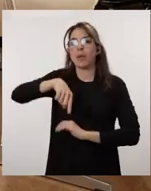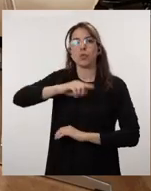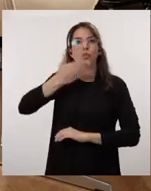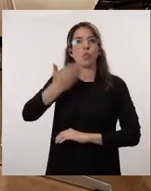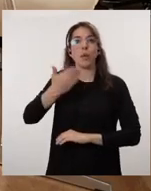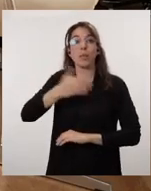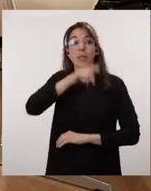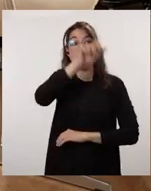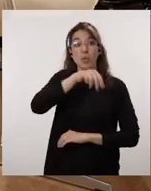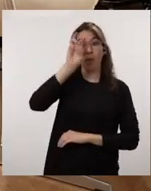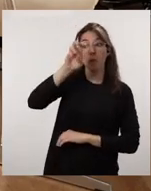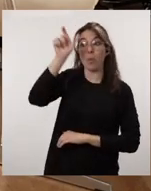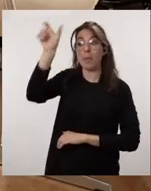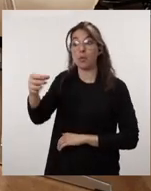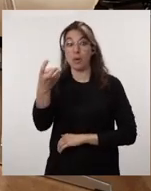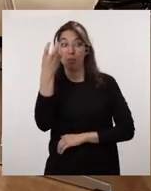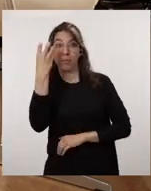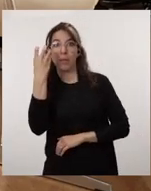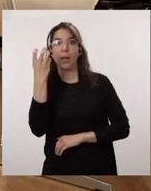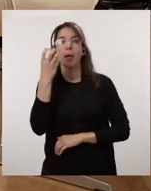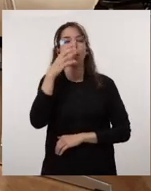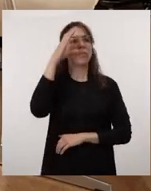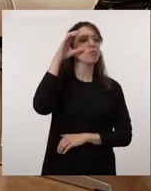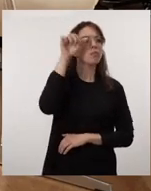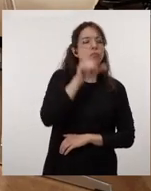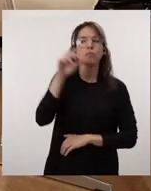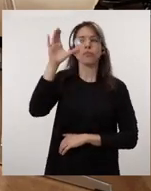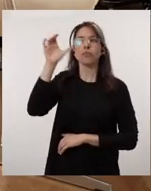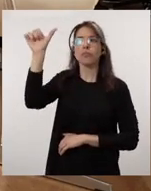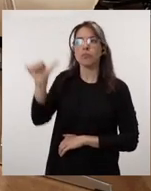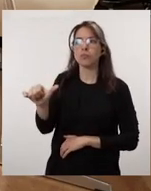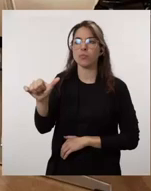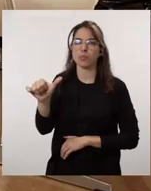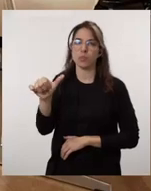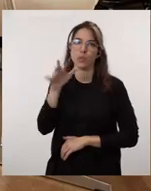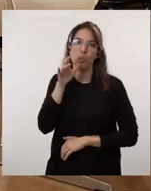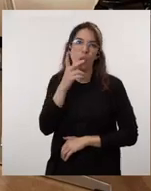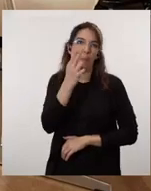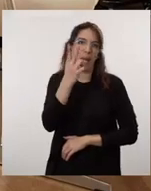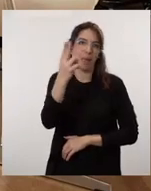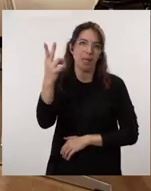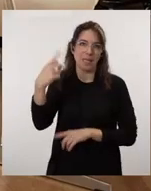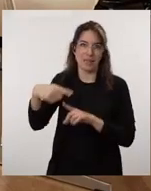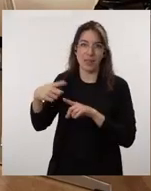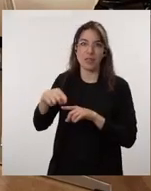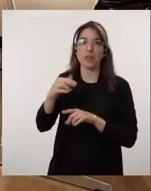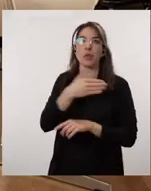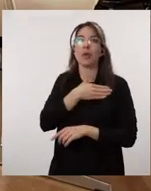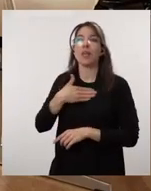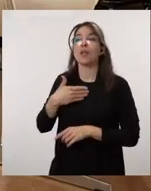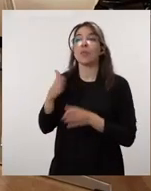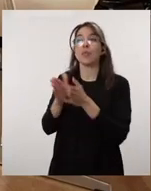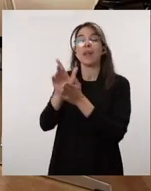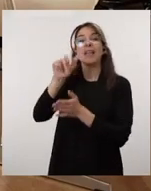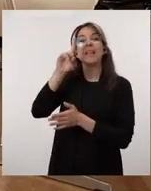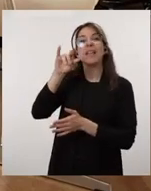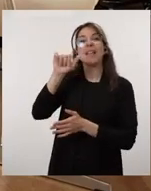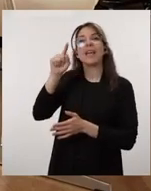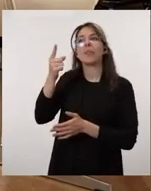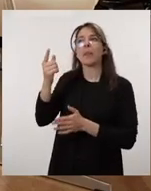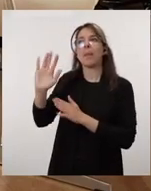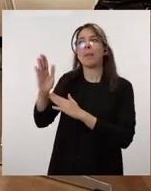y de mentor izados por eso ha sido varias las parejas me gustaría a libia que nos presentes al primer mentor y